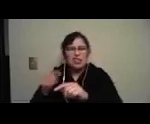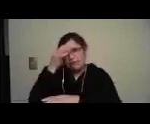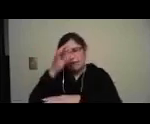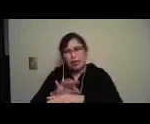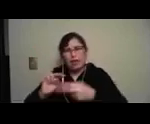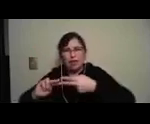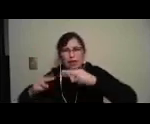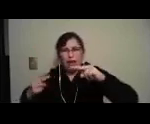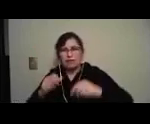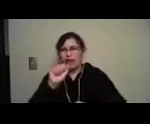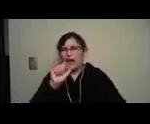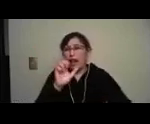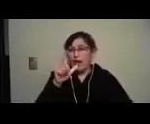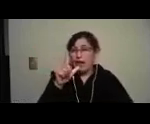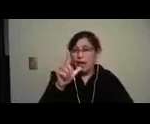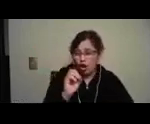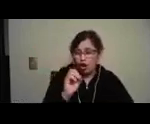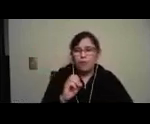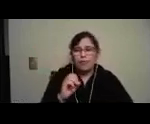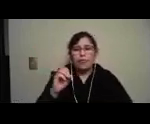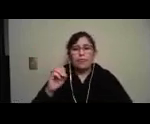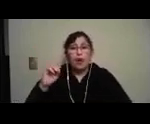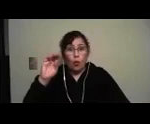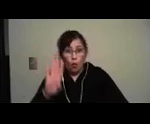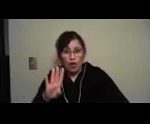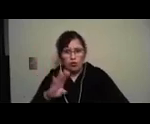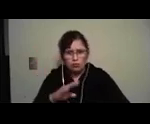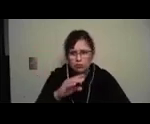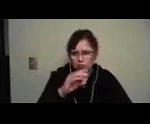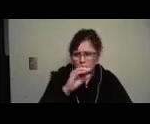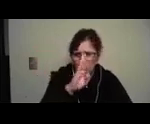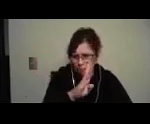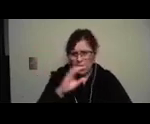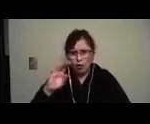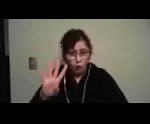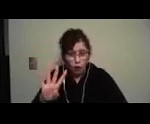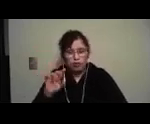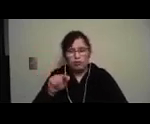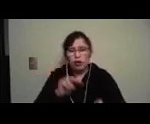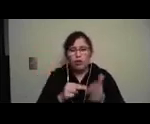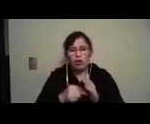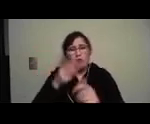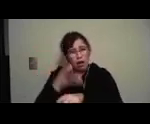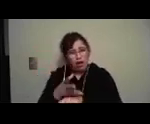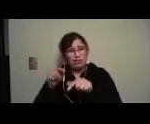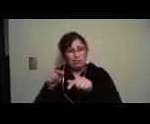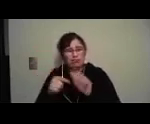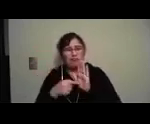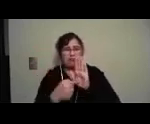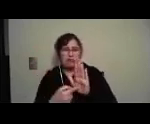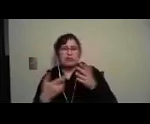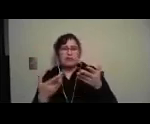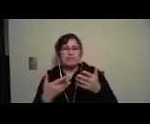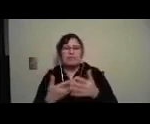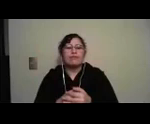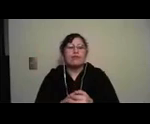el alelo E4 que en el fondo grafica que hay una mayor susceptibilidad para desarrollar